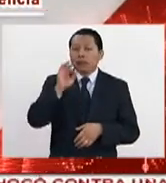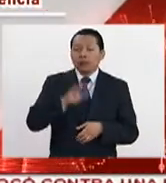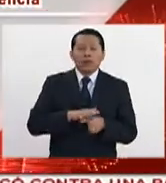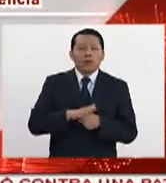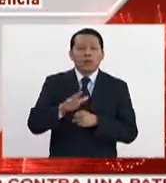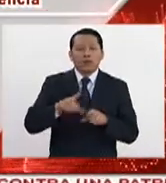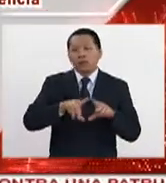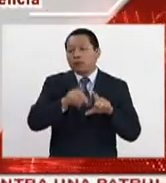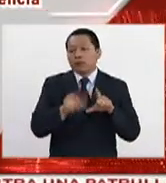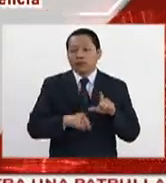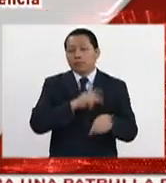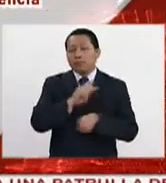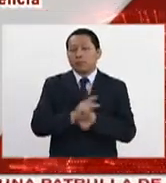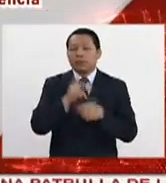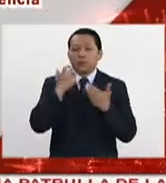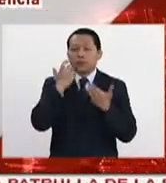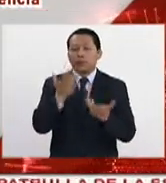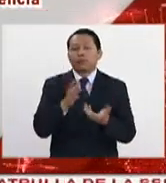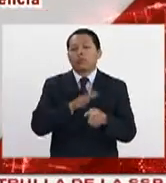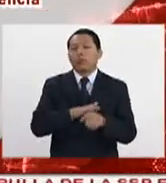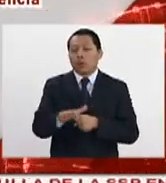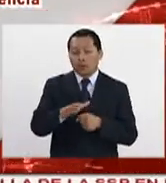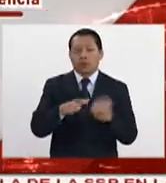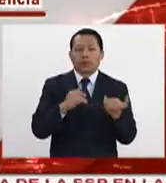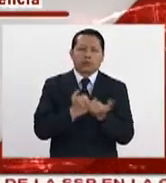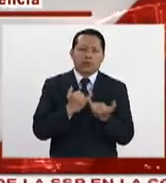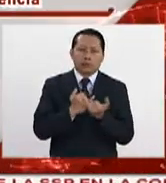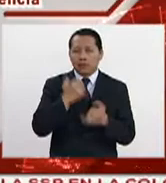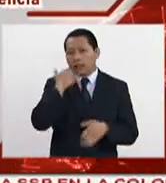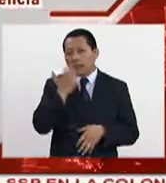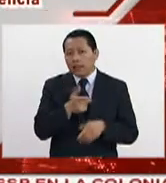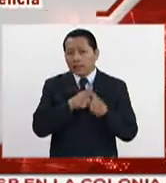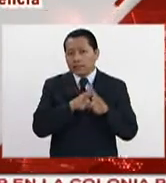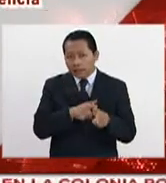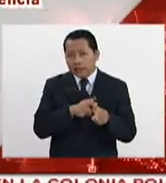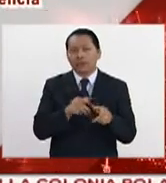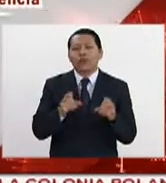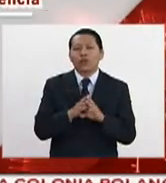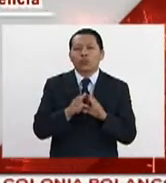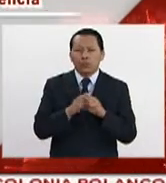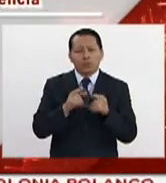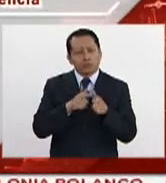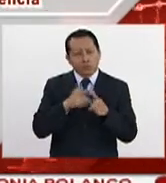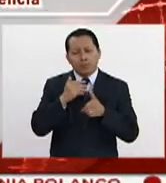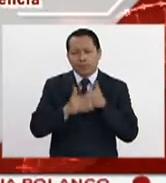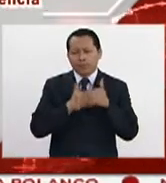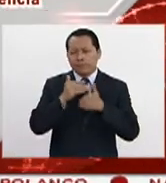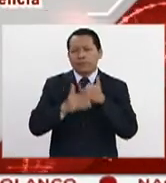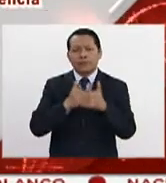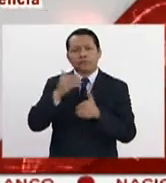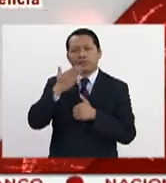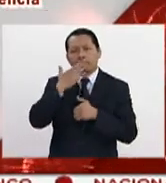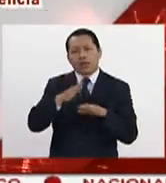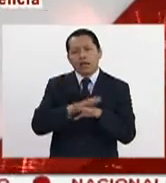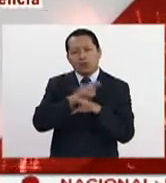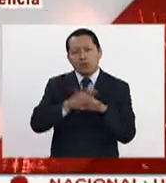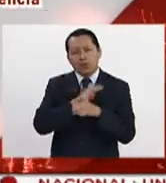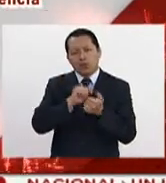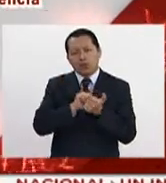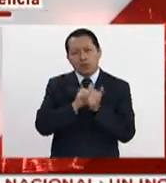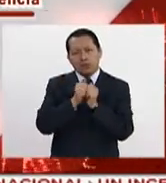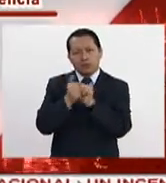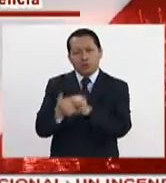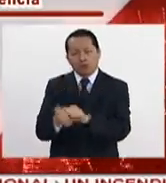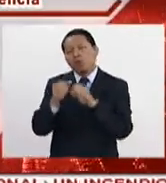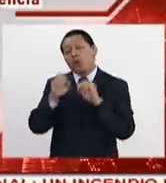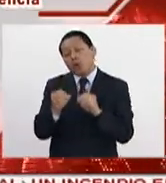de país queremos, hacia dónde queremos ir. Si queremos seguir caminando en la estabilidad, en el progreso, en el cambio y en la transformación.